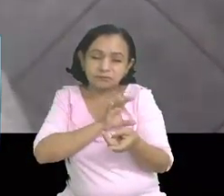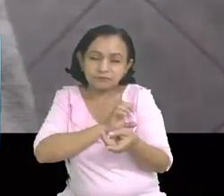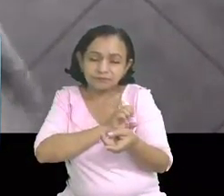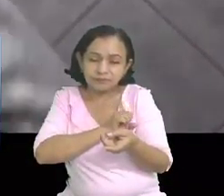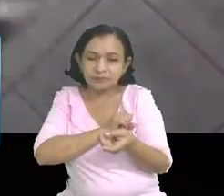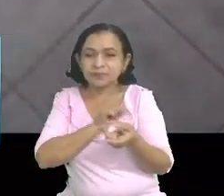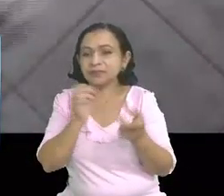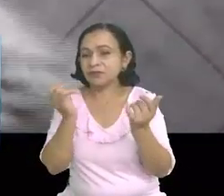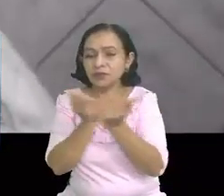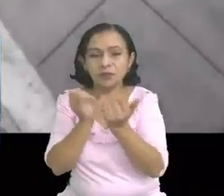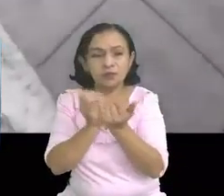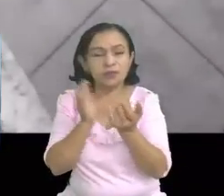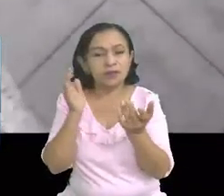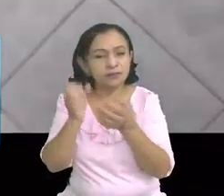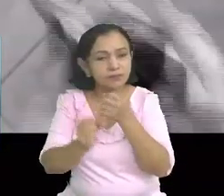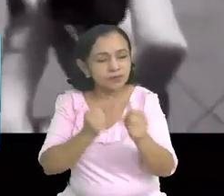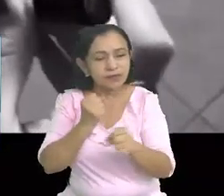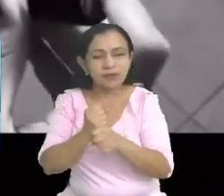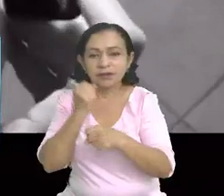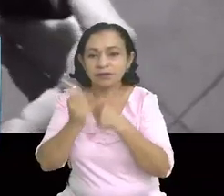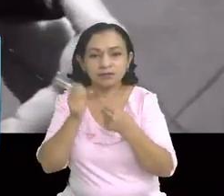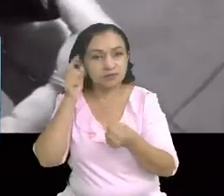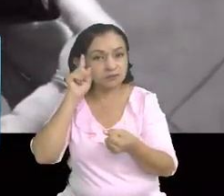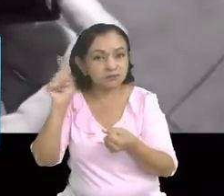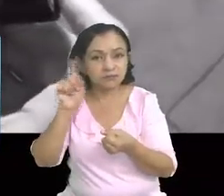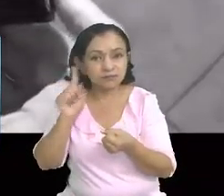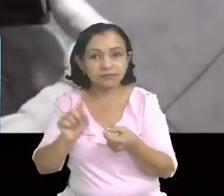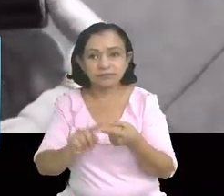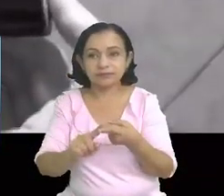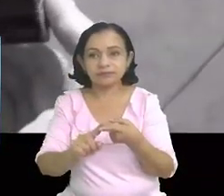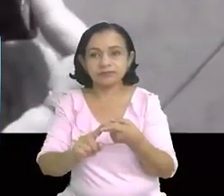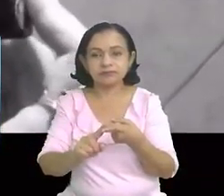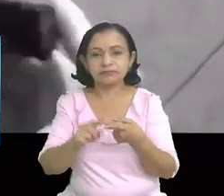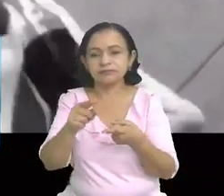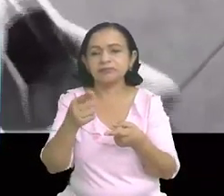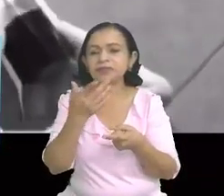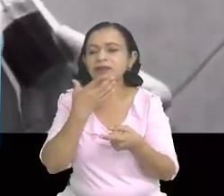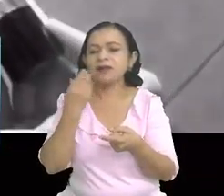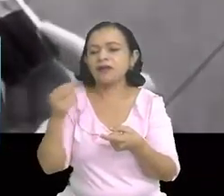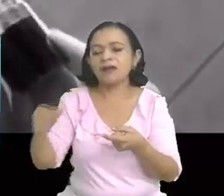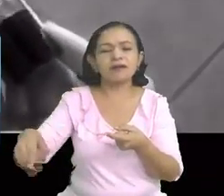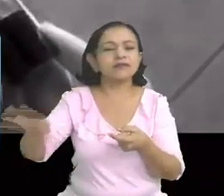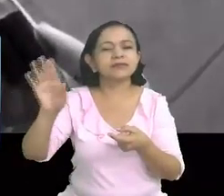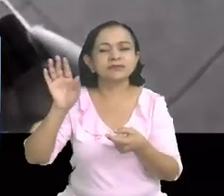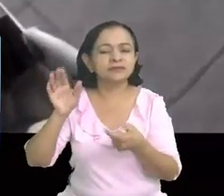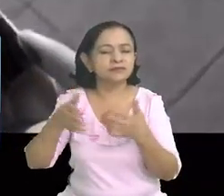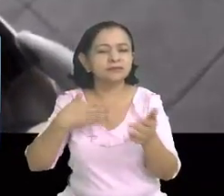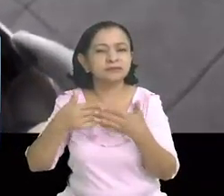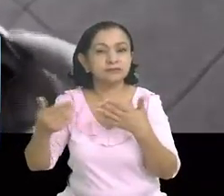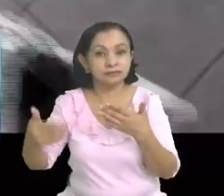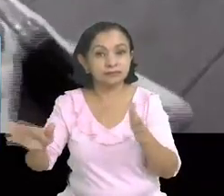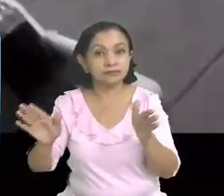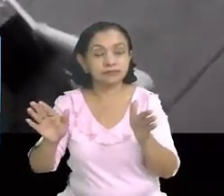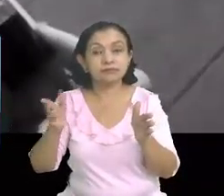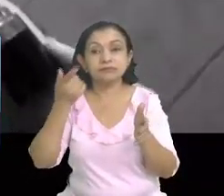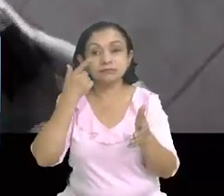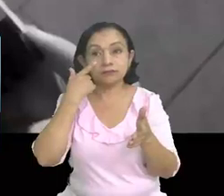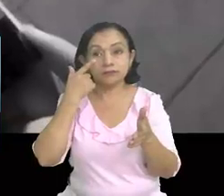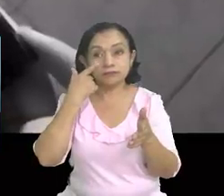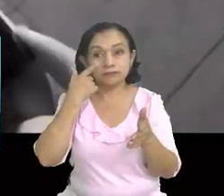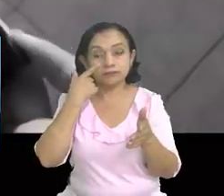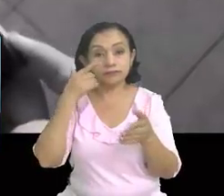frecuente, igual por años ha pasado inadvertida con la idea de que eso es que está en la adolescencia, entonces eso no importa. Pero ojo con esto,